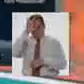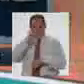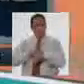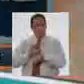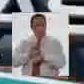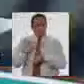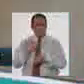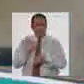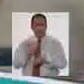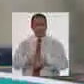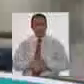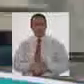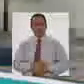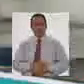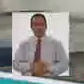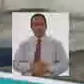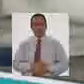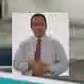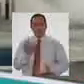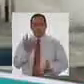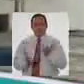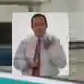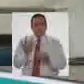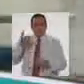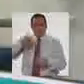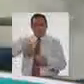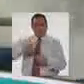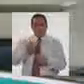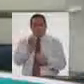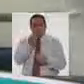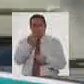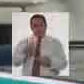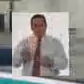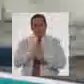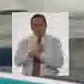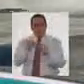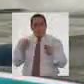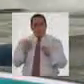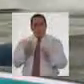incendio en un grifo casi termina en tragedia.